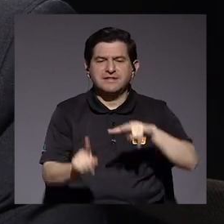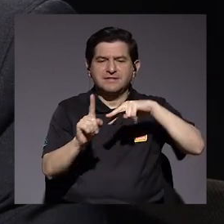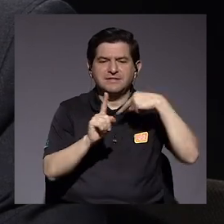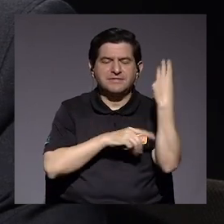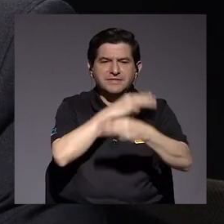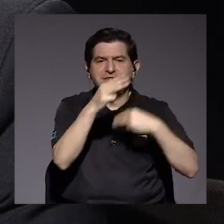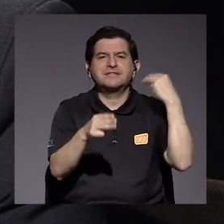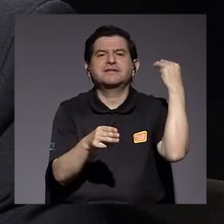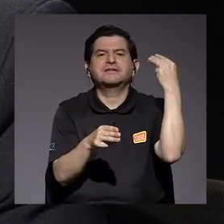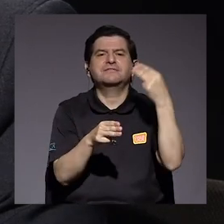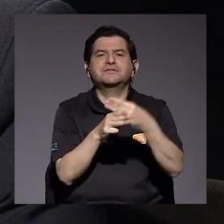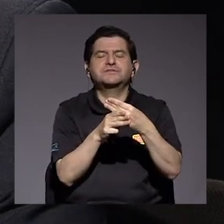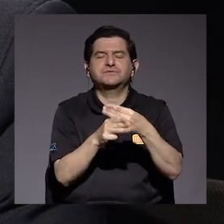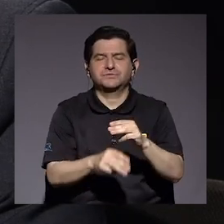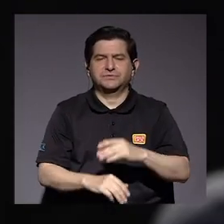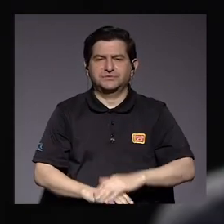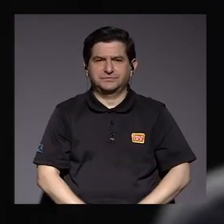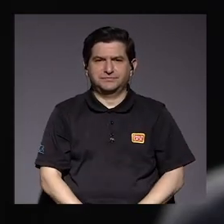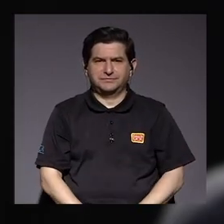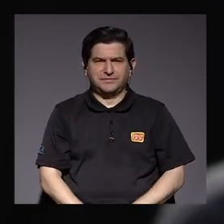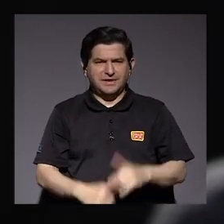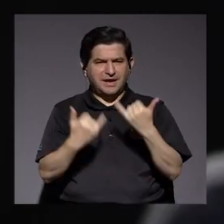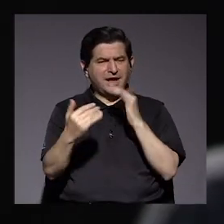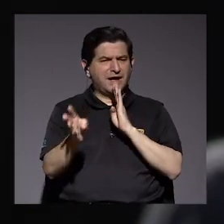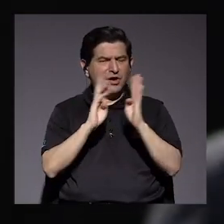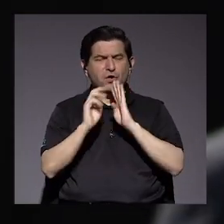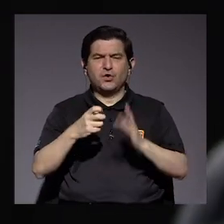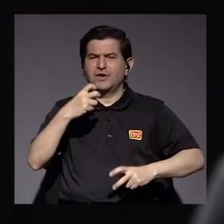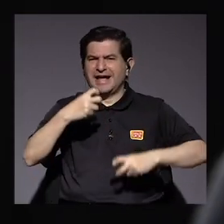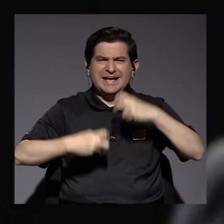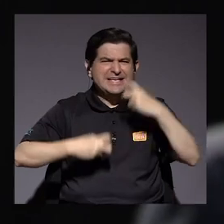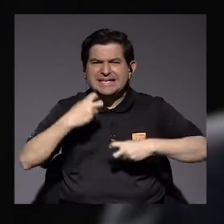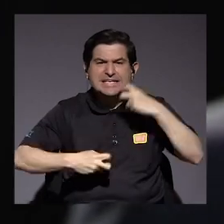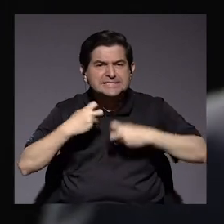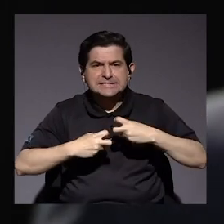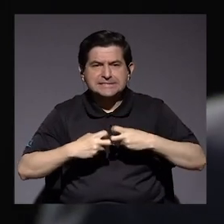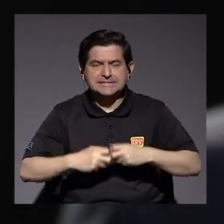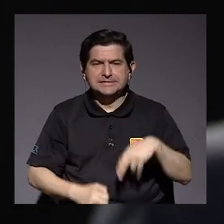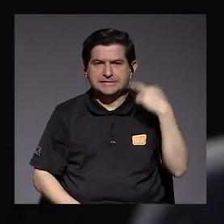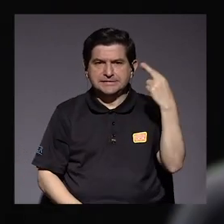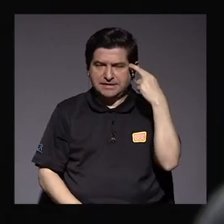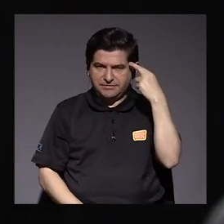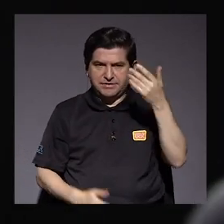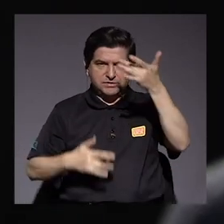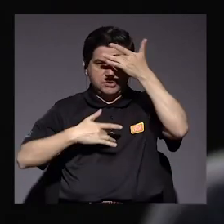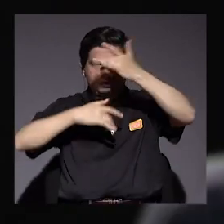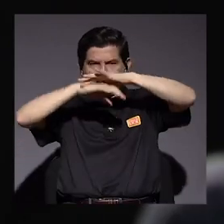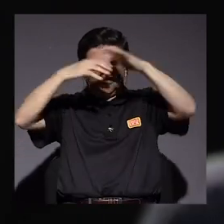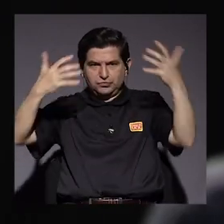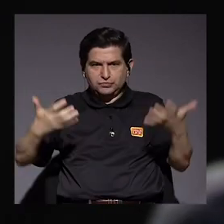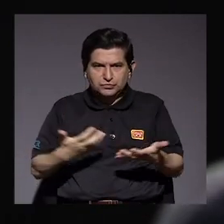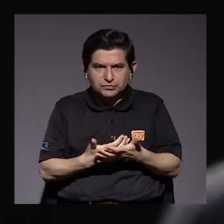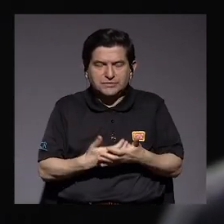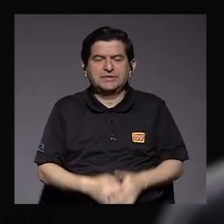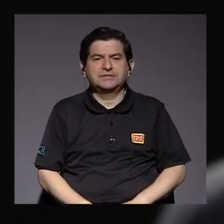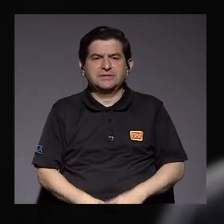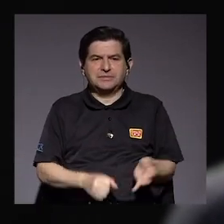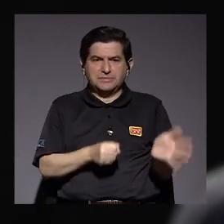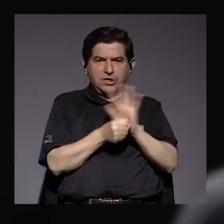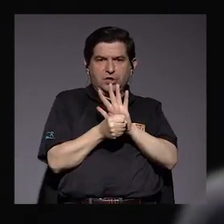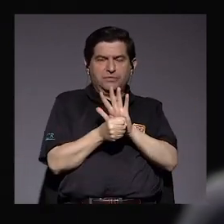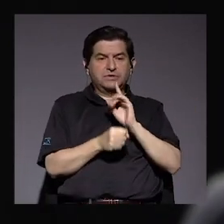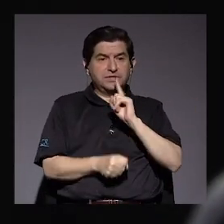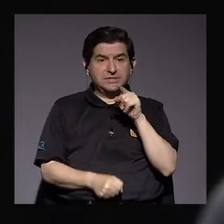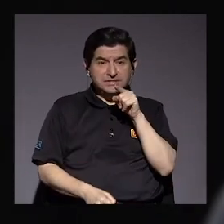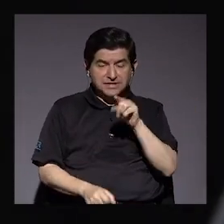falta visión de conjuntos ahora que se habla de crisis a propósito de la llegada del joven 19 usted también ha planteado que